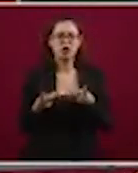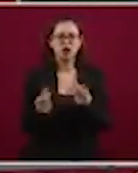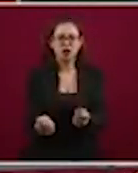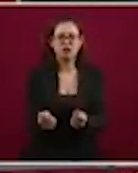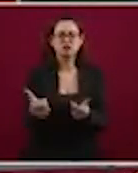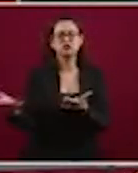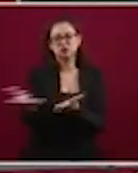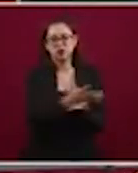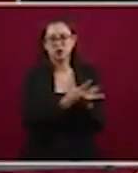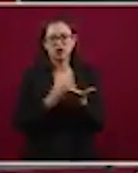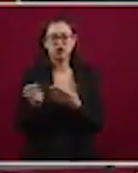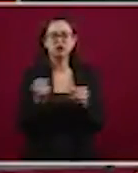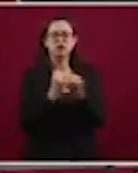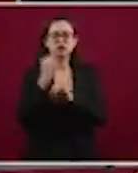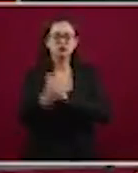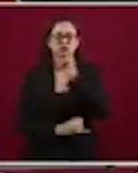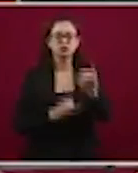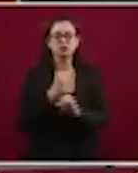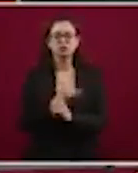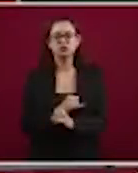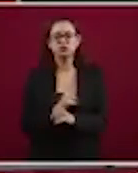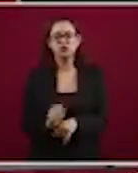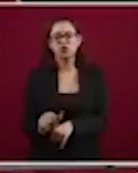los visitantes internacionales,